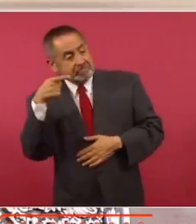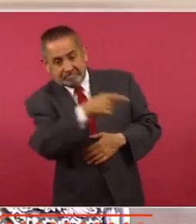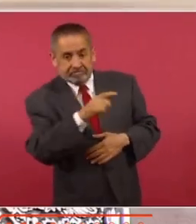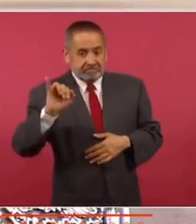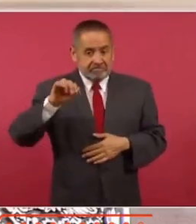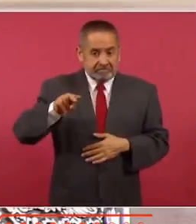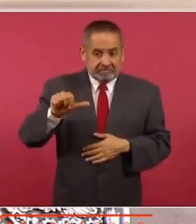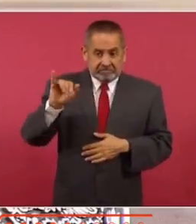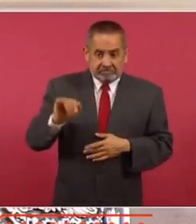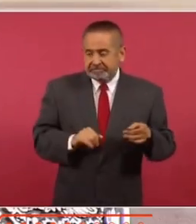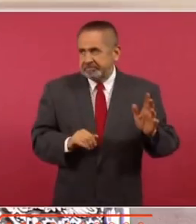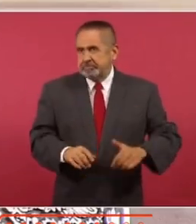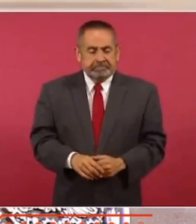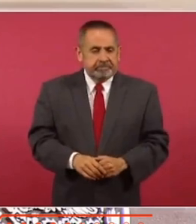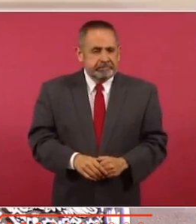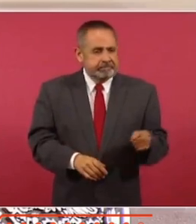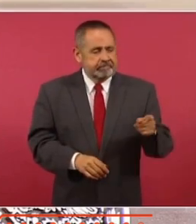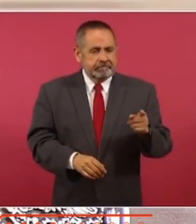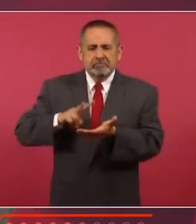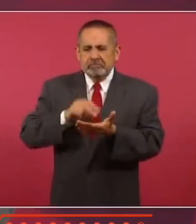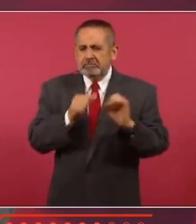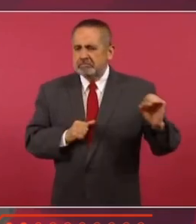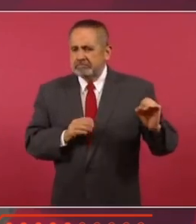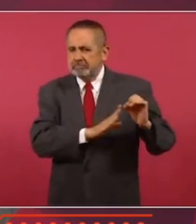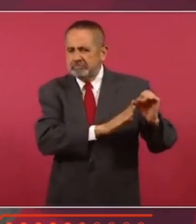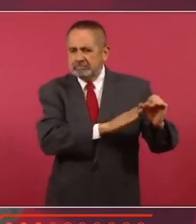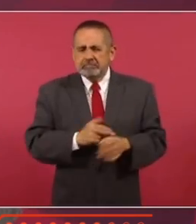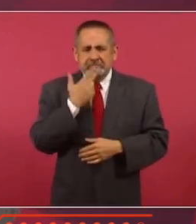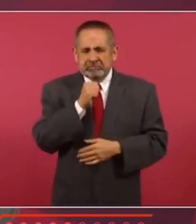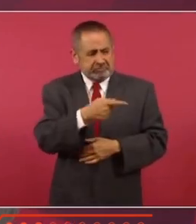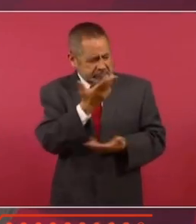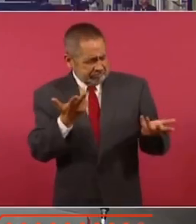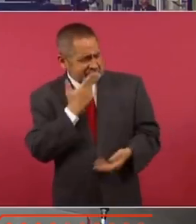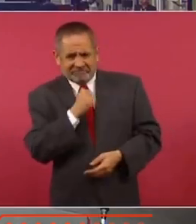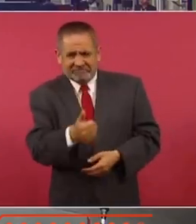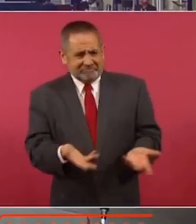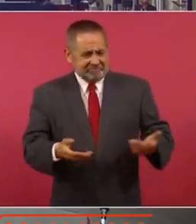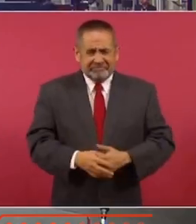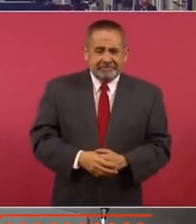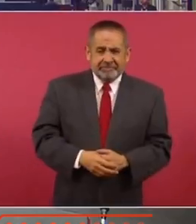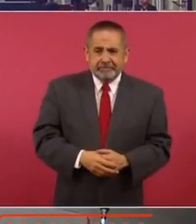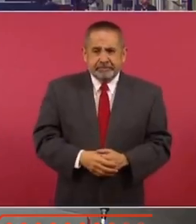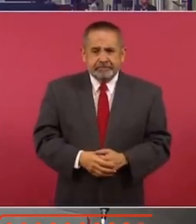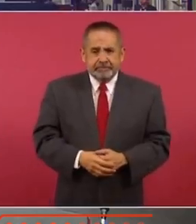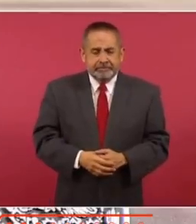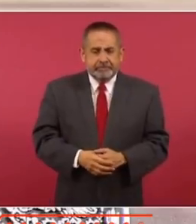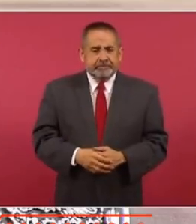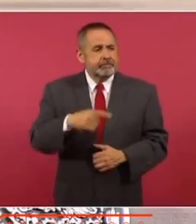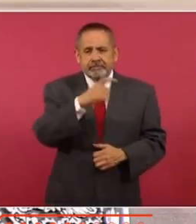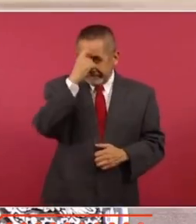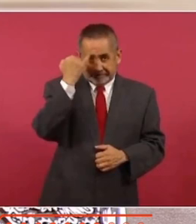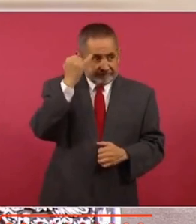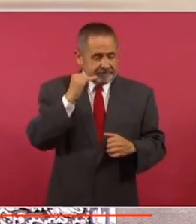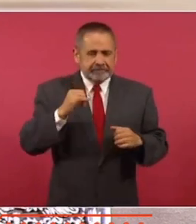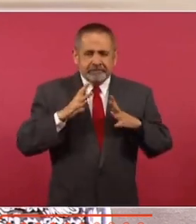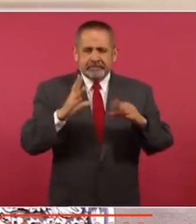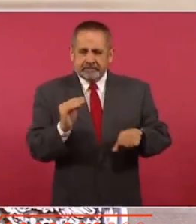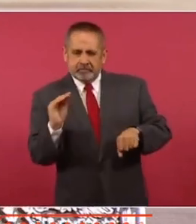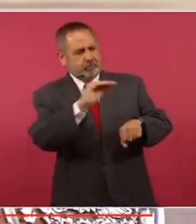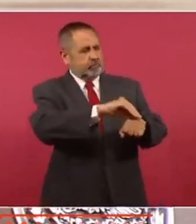instituto es un cero a la izquierda, no sirve para nada, que lo crearon para